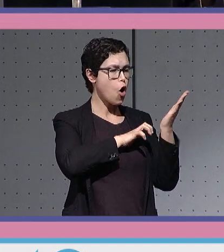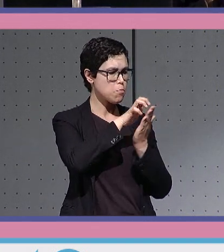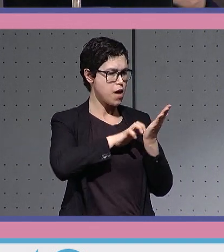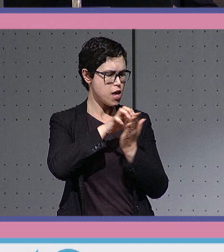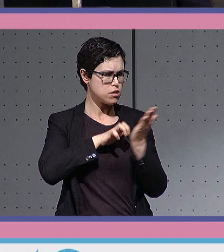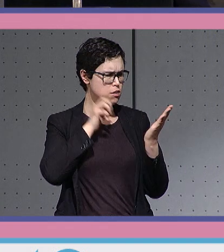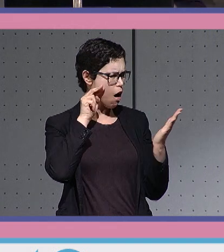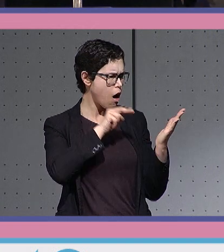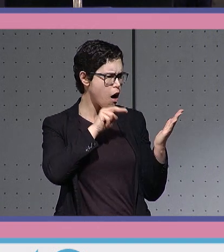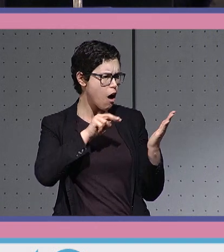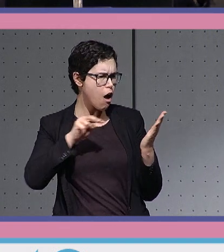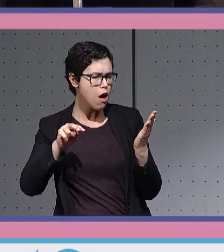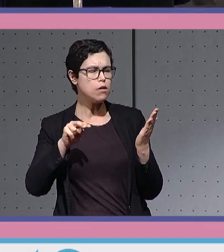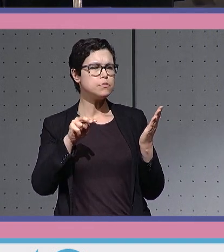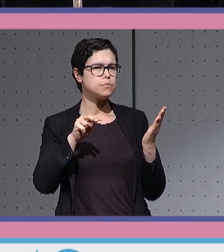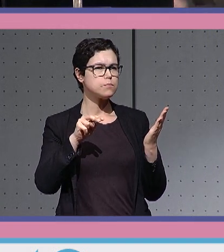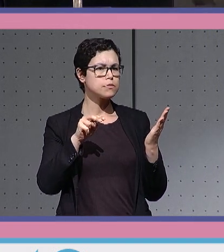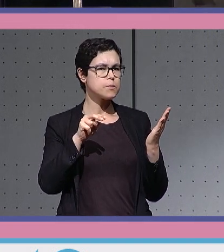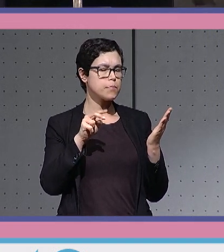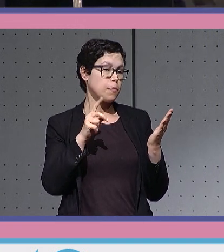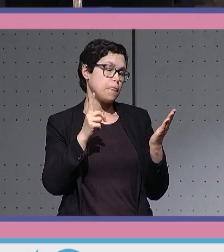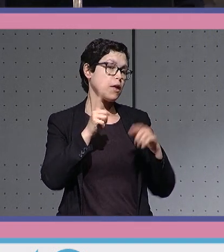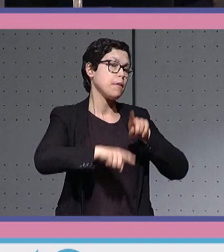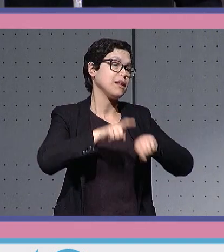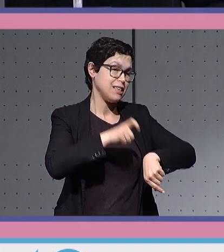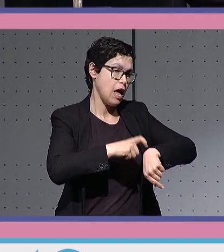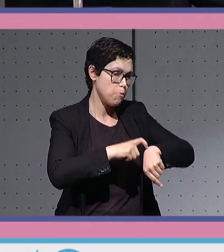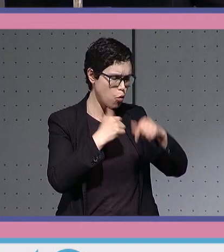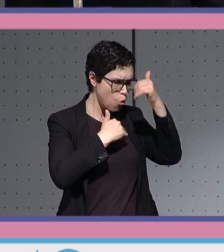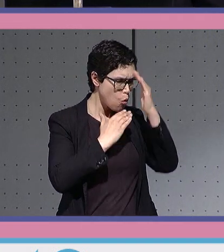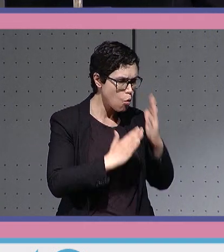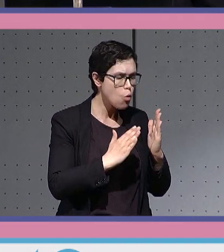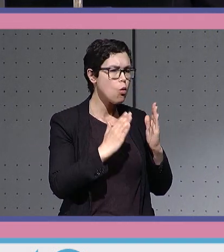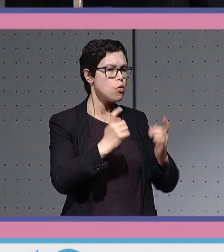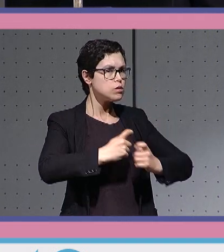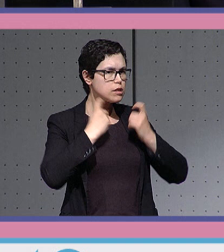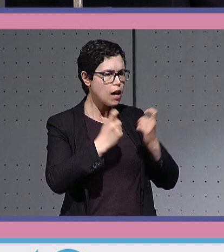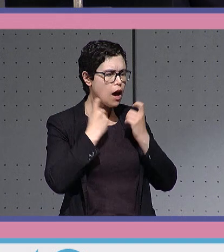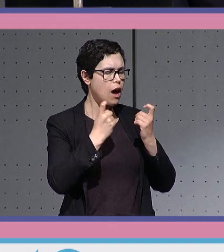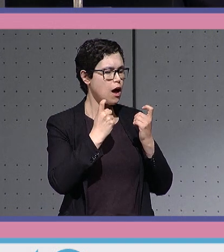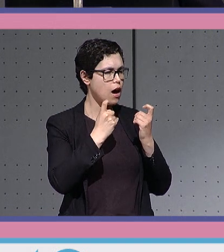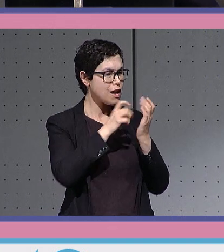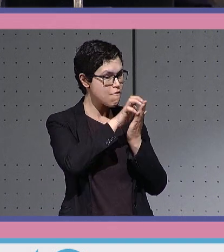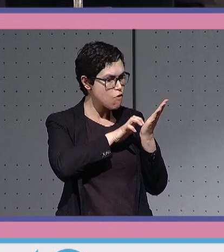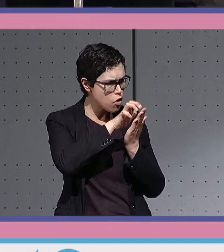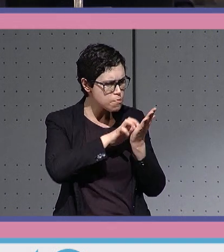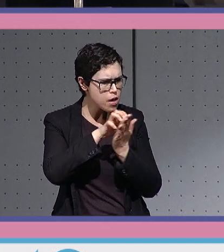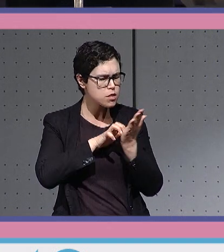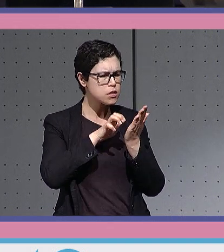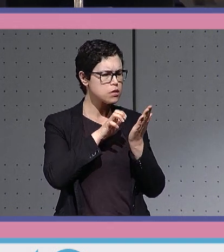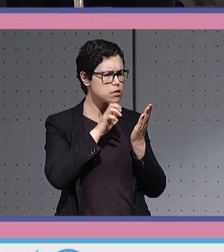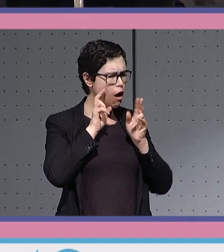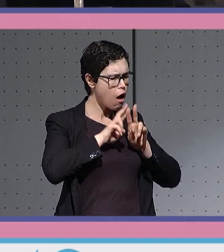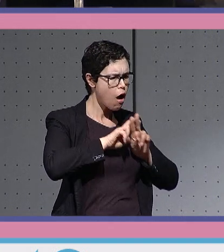manera, en la medida de las posibilidades del tiempo que uno dispone de consulta, pues de alguna forma de seguir pues esa forma